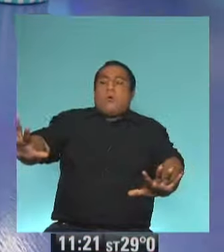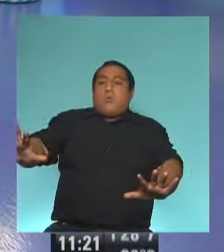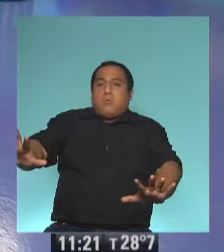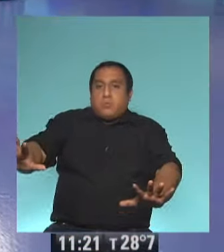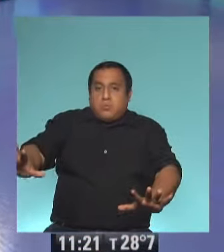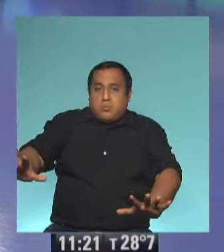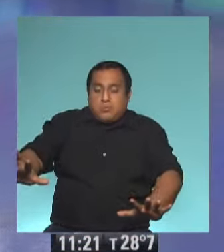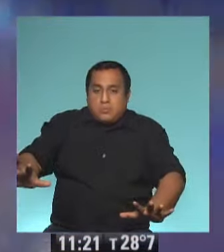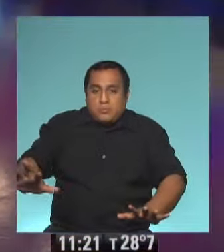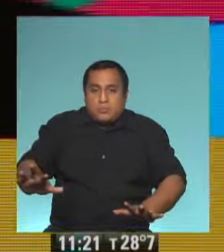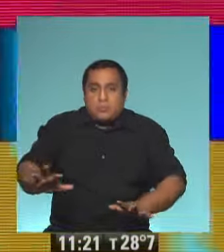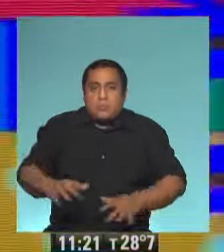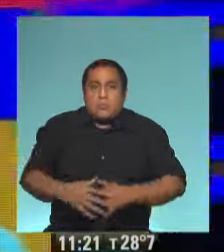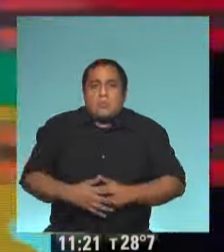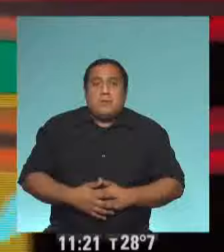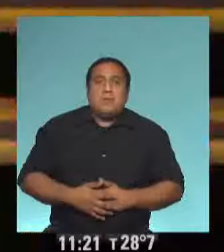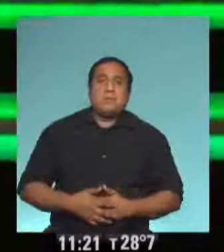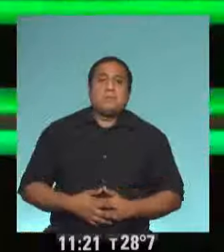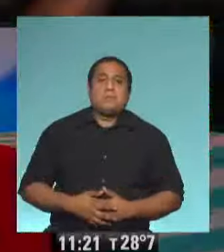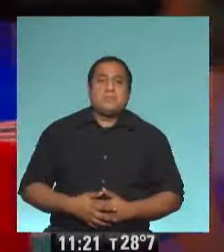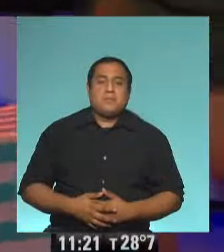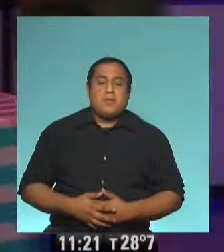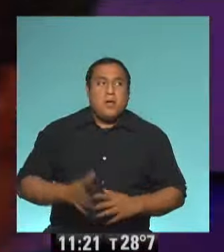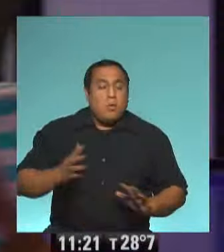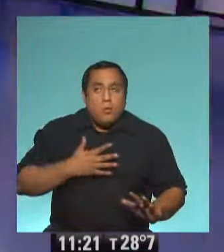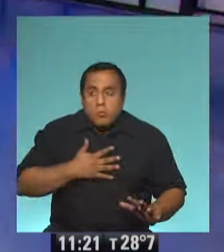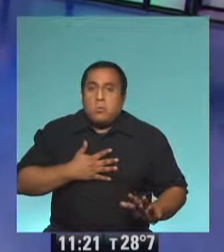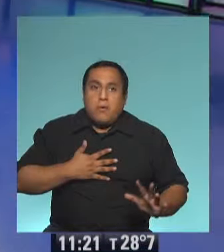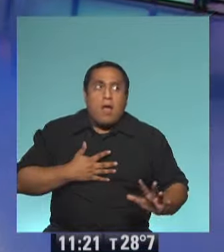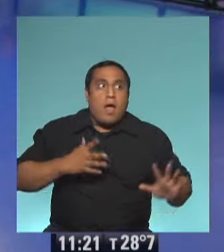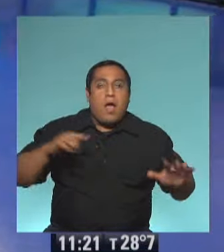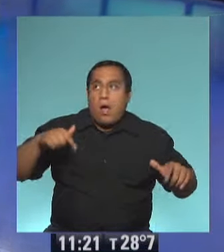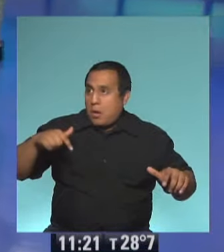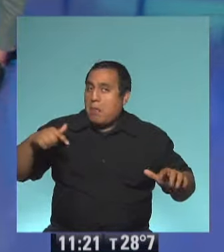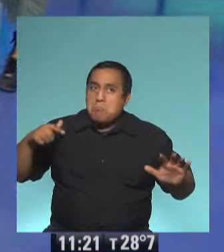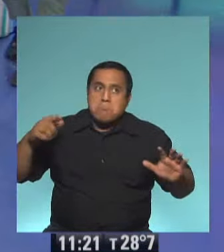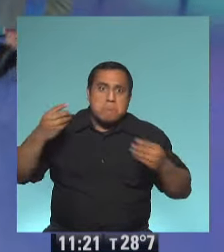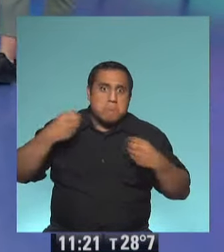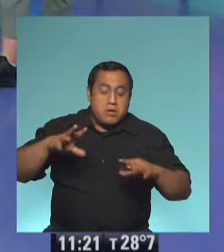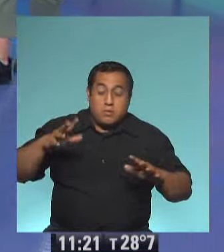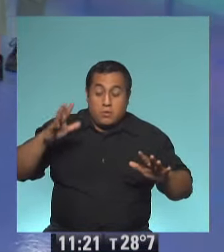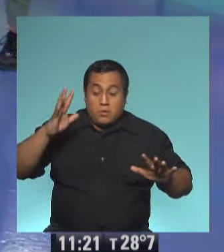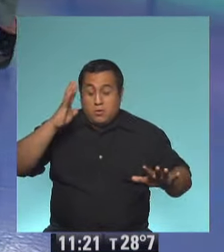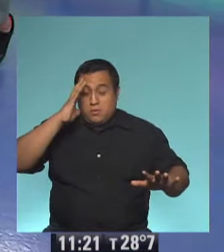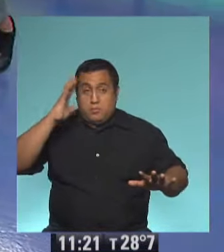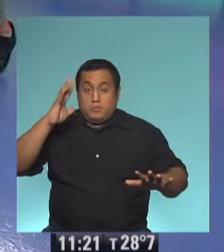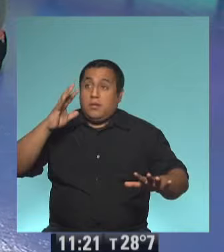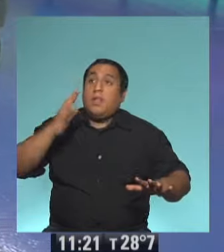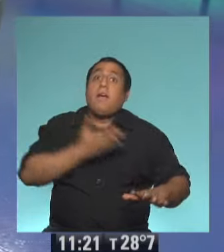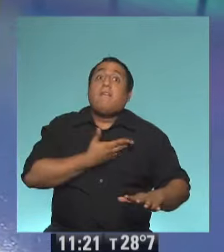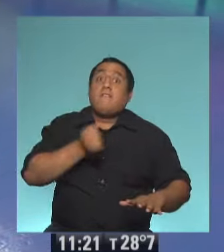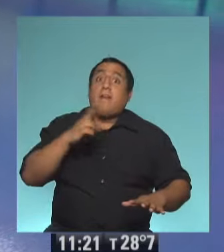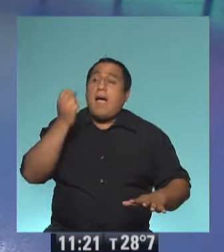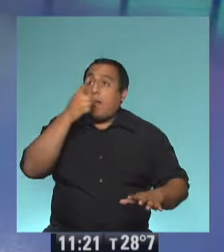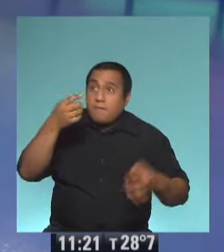Explota, explota, me explota. Explota, explota mi corazón. Sí podemos empezar, creo. Estamos medio mareados. Uy, Fara, ¿quedaste bien?